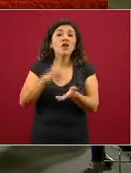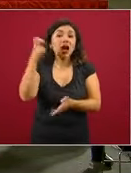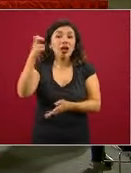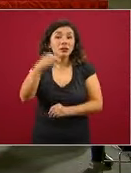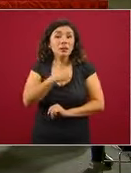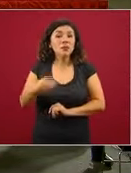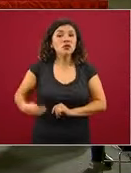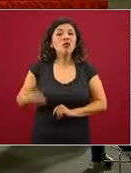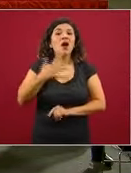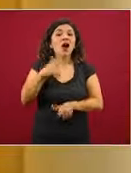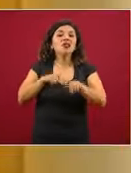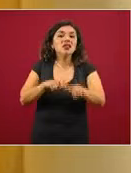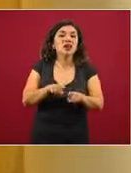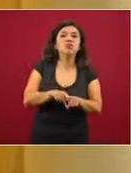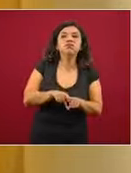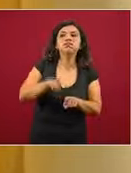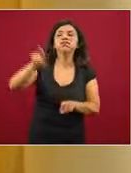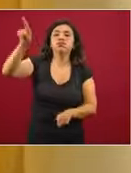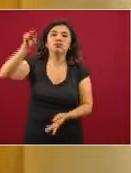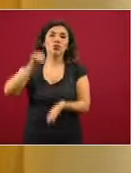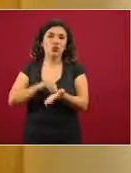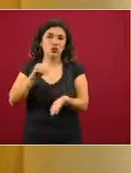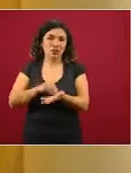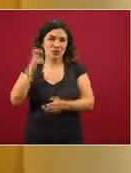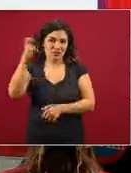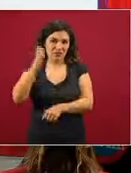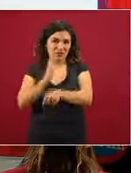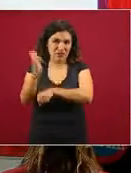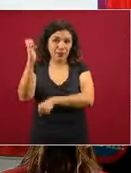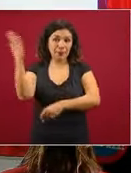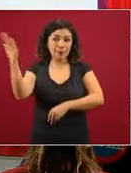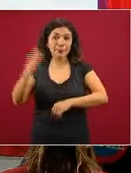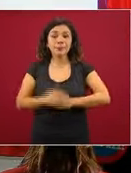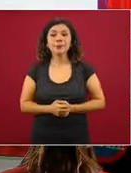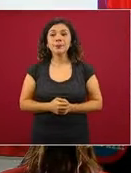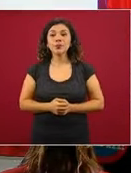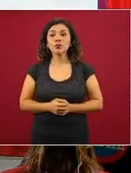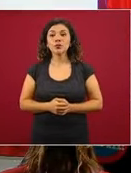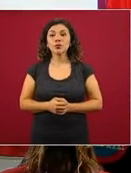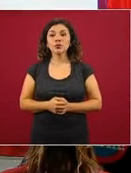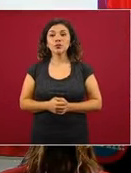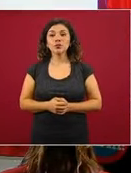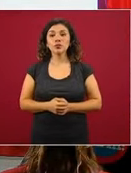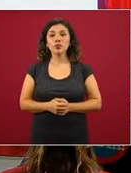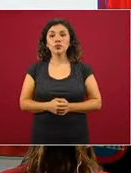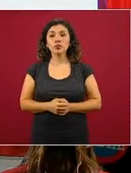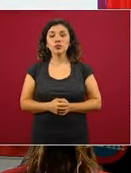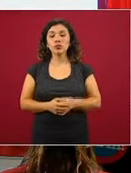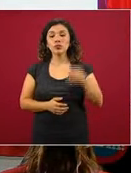municipio continúa en una fase ascendente de la epidemia. Me parece que tenemos una más.